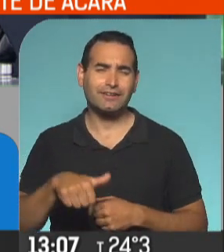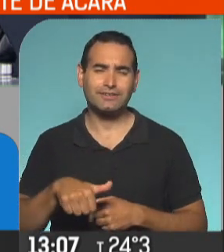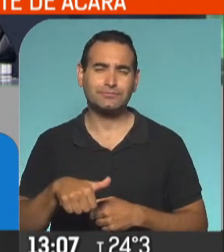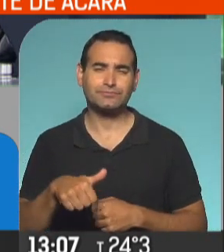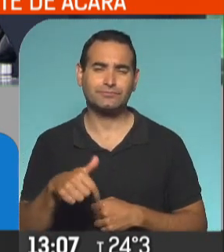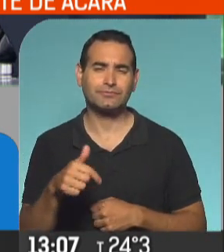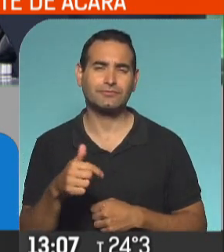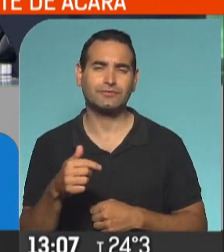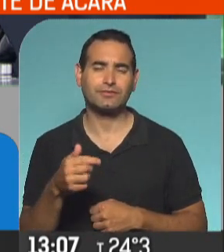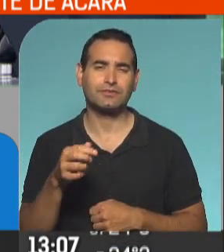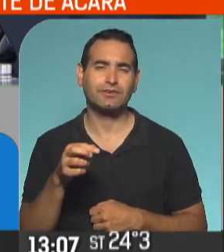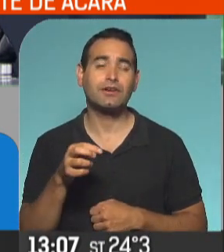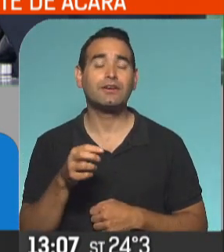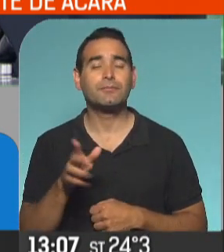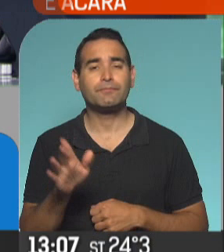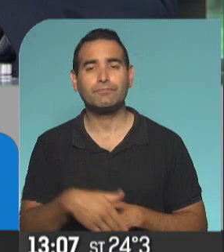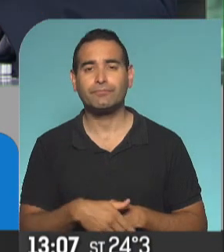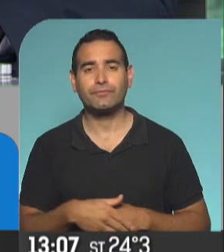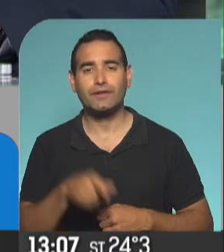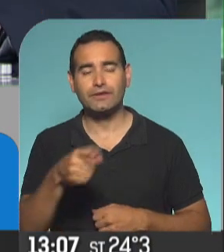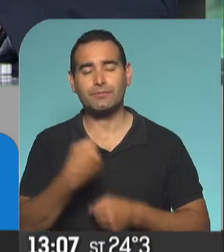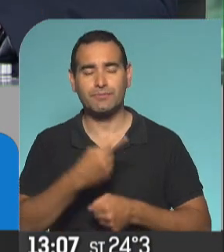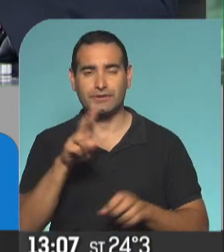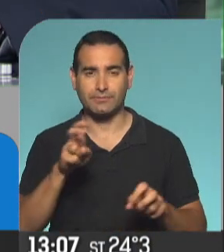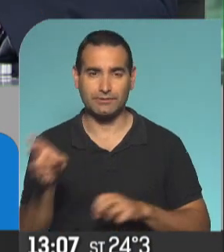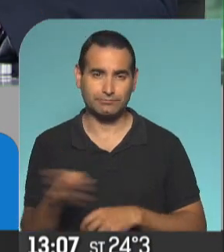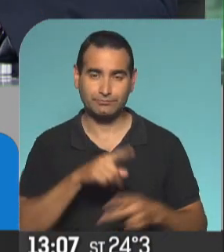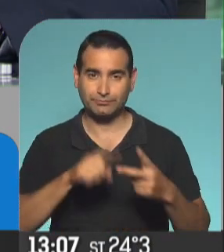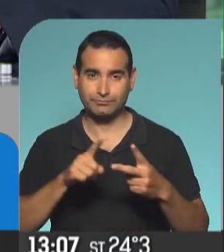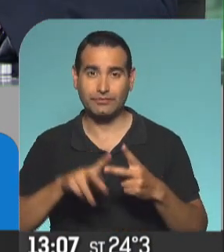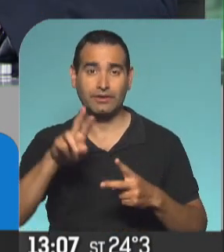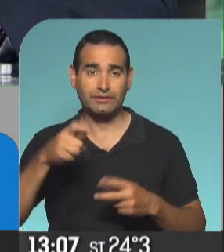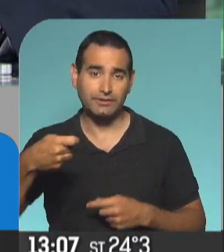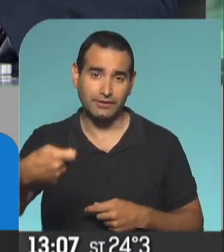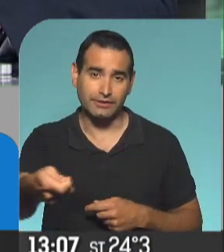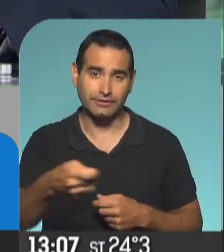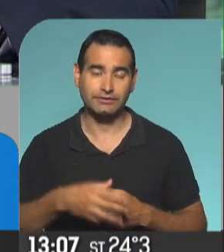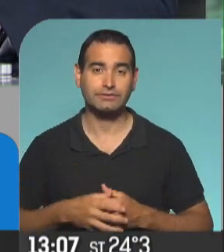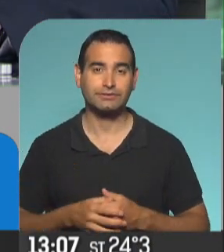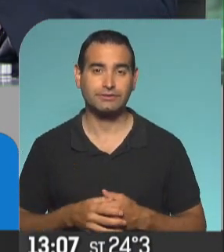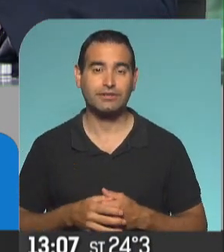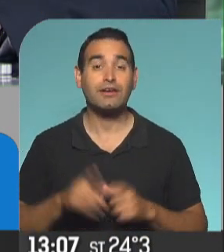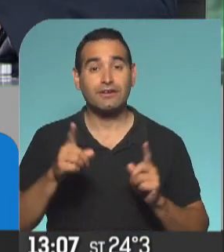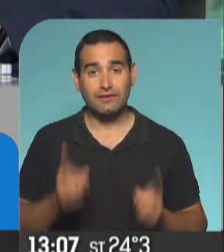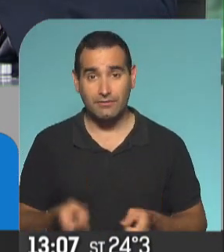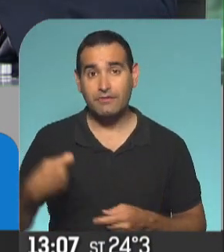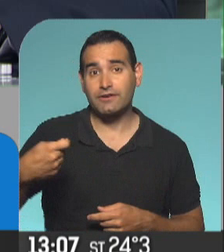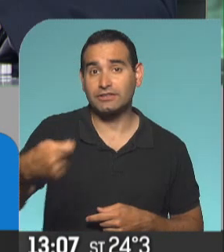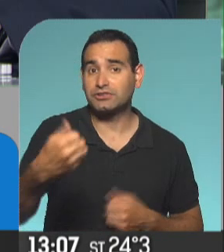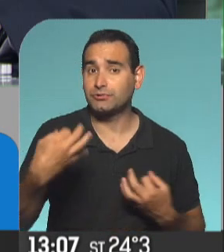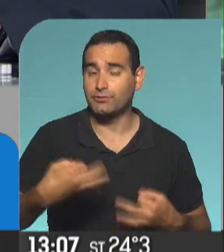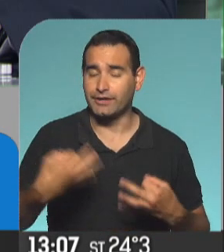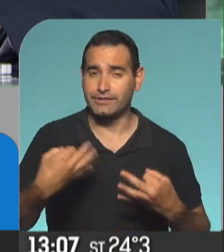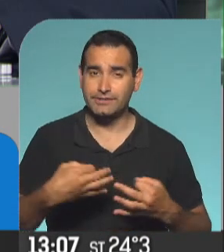parece valor de dólar ese es el primer tema por el segundo tema el tema de la financiación y de mi nombre step también hay financiación es muy atractivas